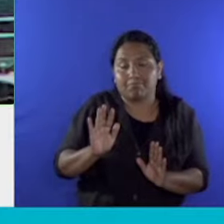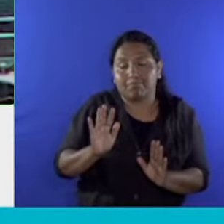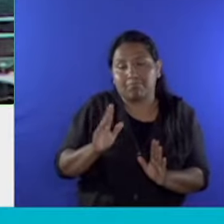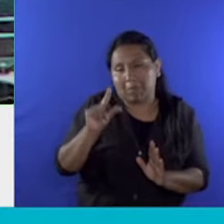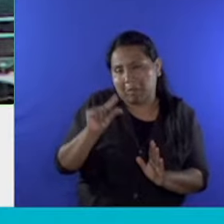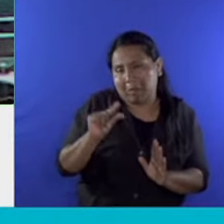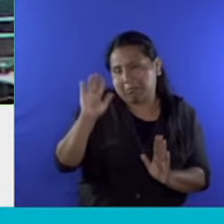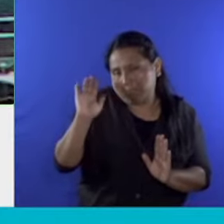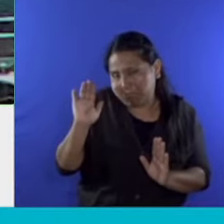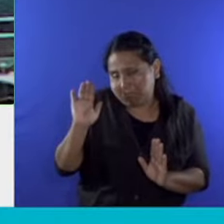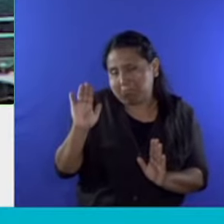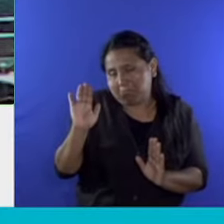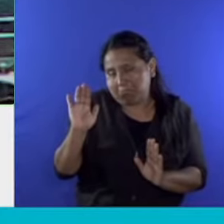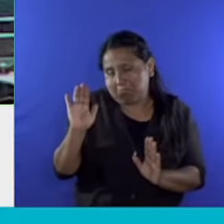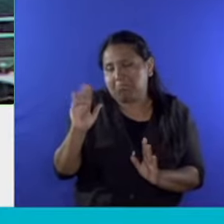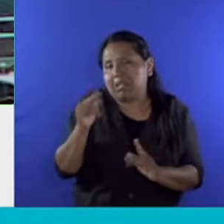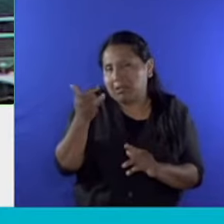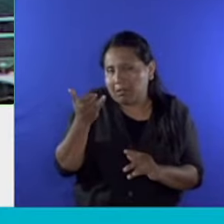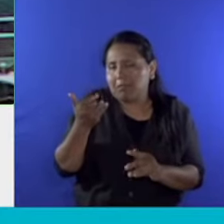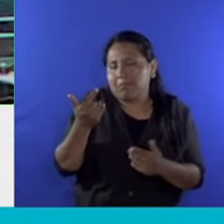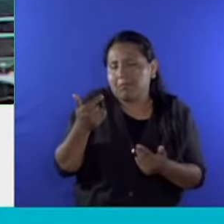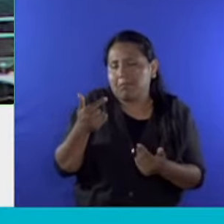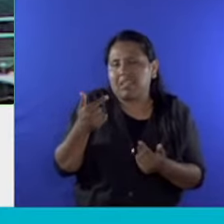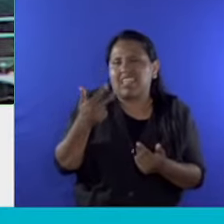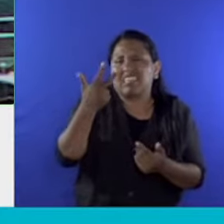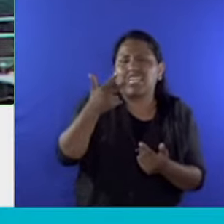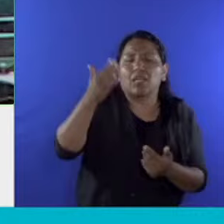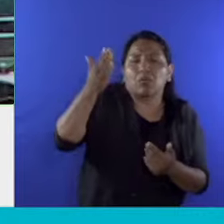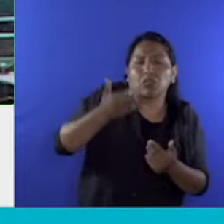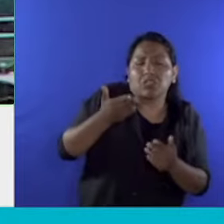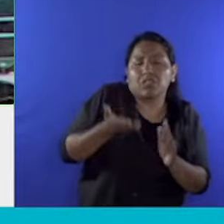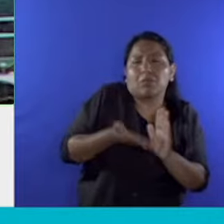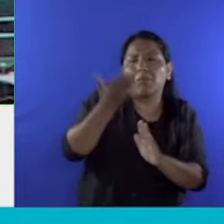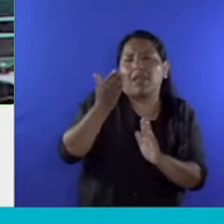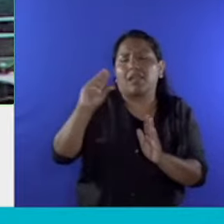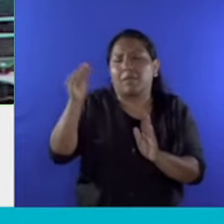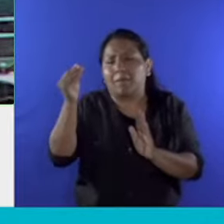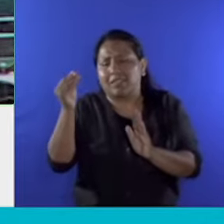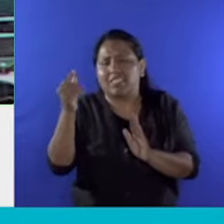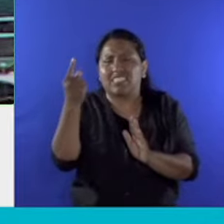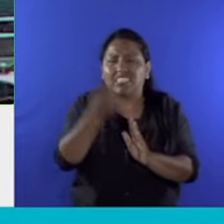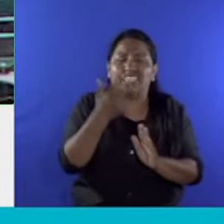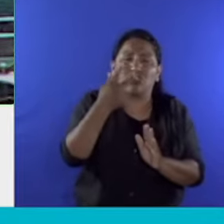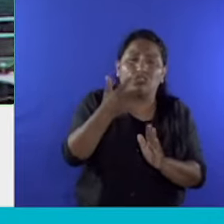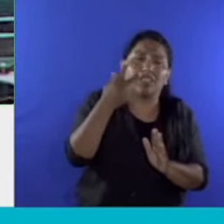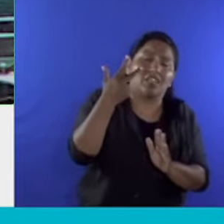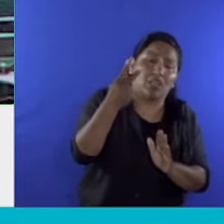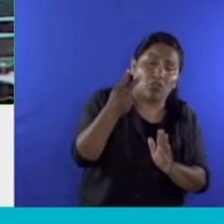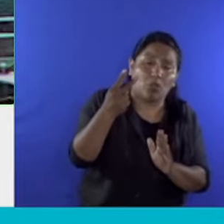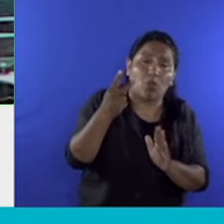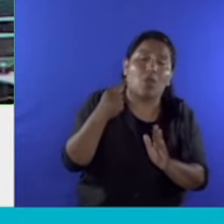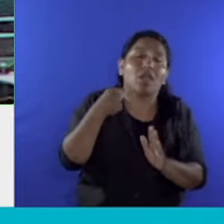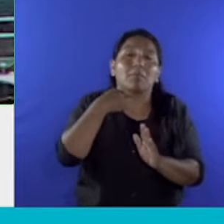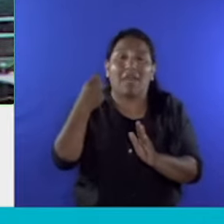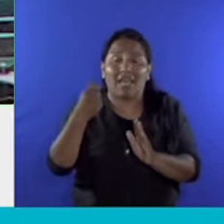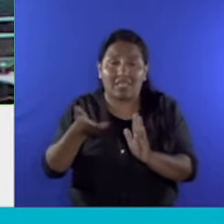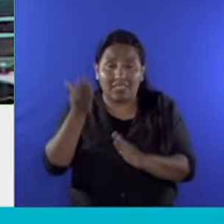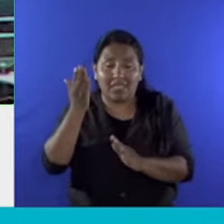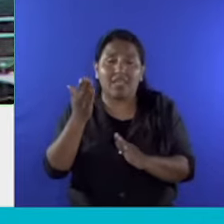más barato, pero está 3% por arriba de Brasil, 132% arriba de España